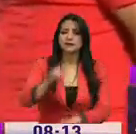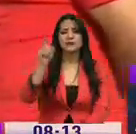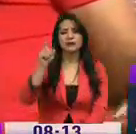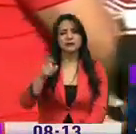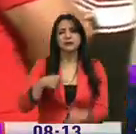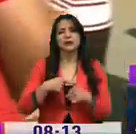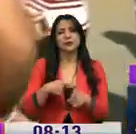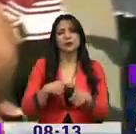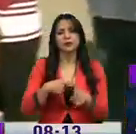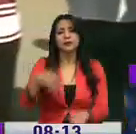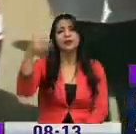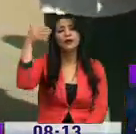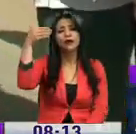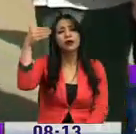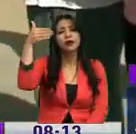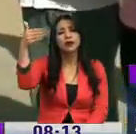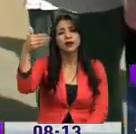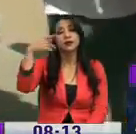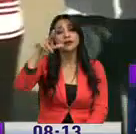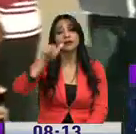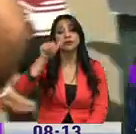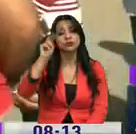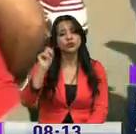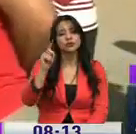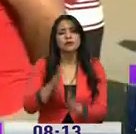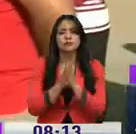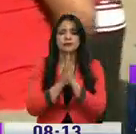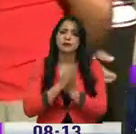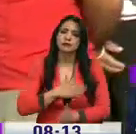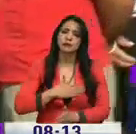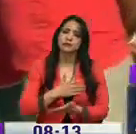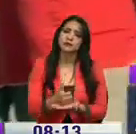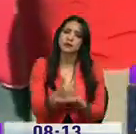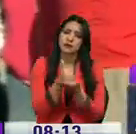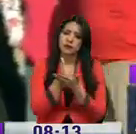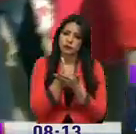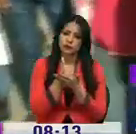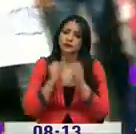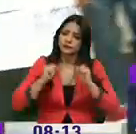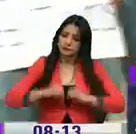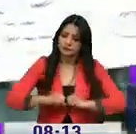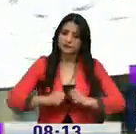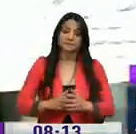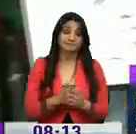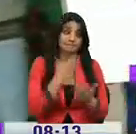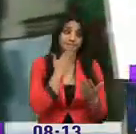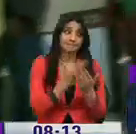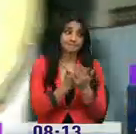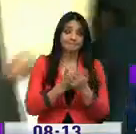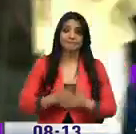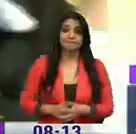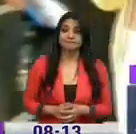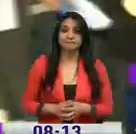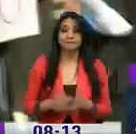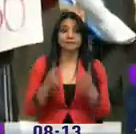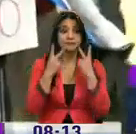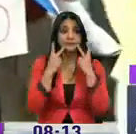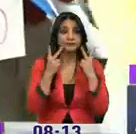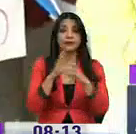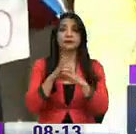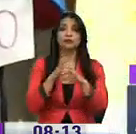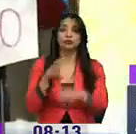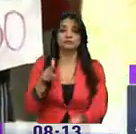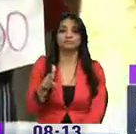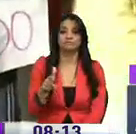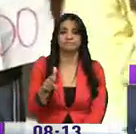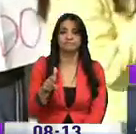alcalde, le pido de favor que se colabore y que nos ayude a este sector. Gracias. Inclusive ustedes pueden ver que el bus se ha parado